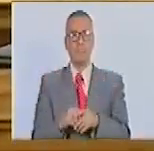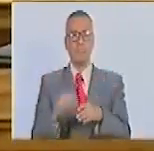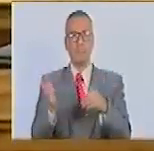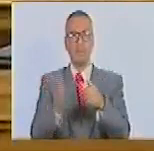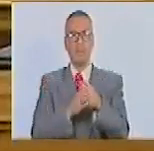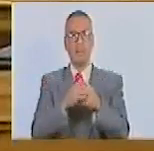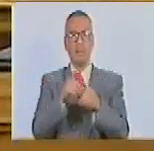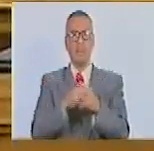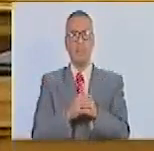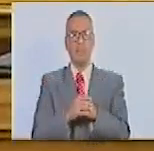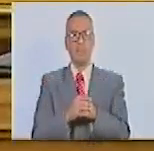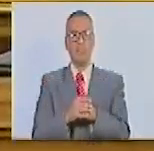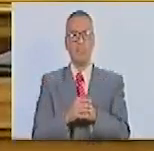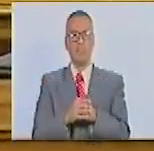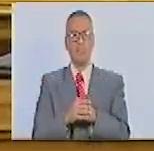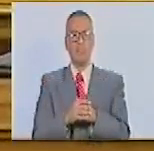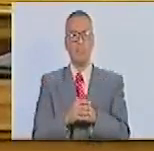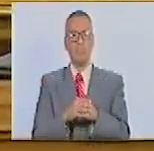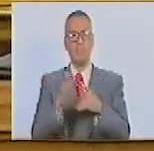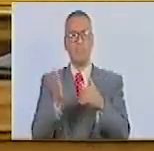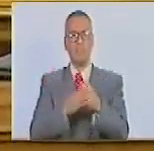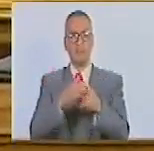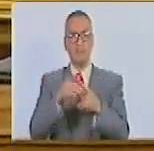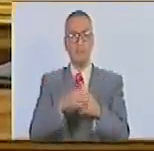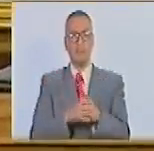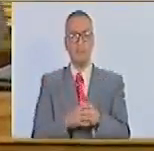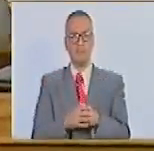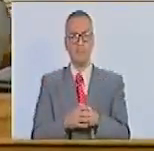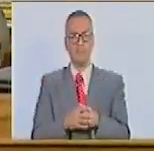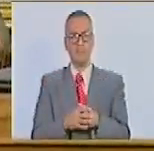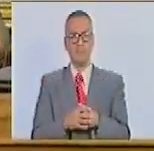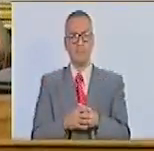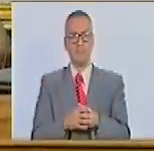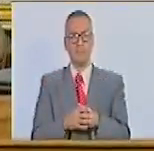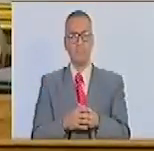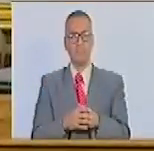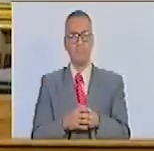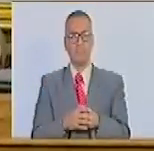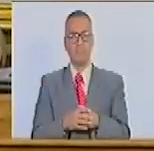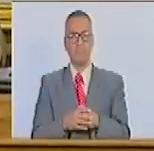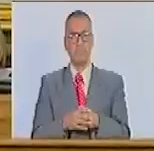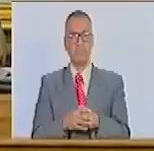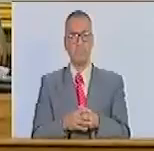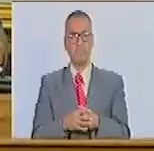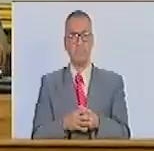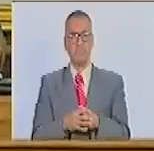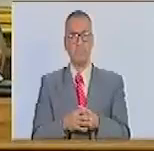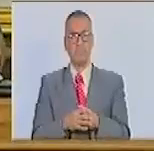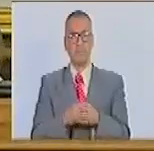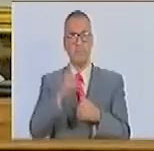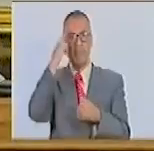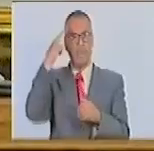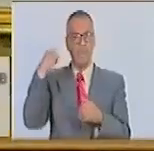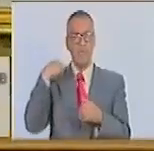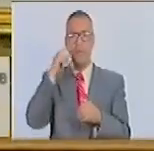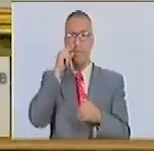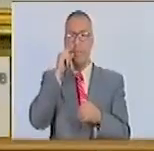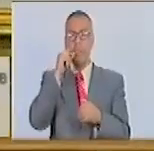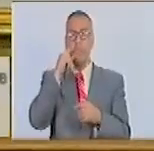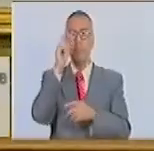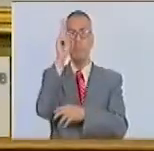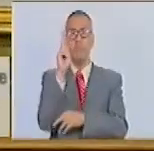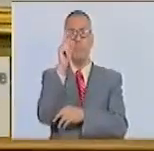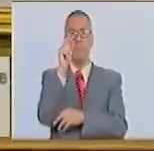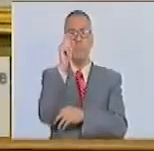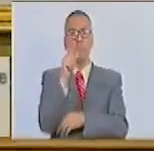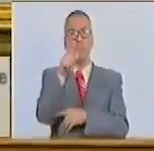cerrar? ¿Se cierra? las honorables diputadas y los